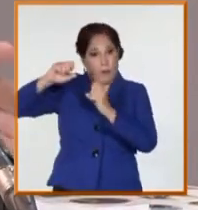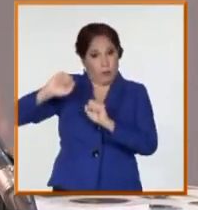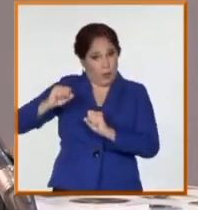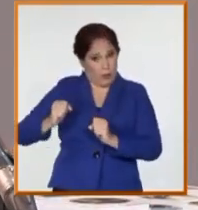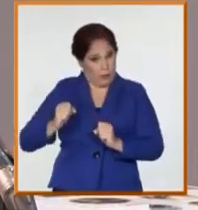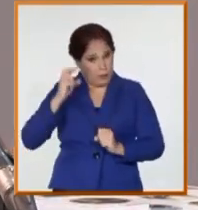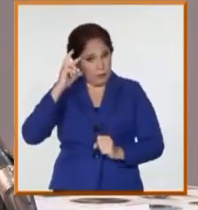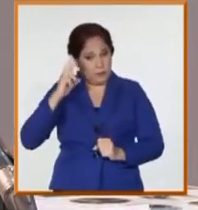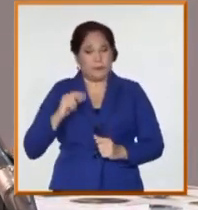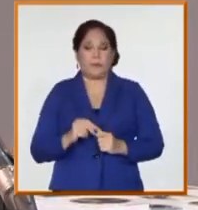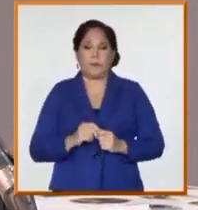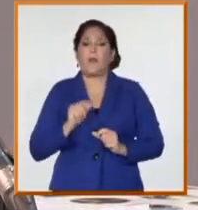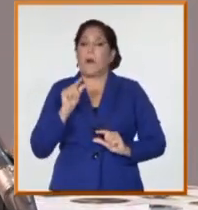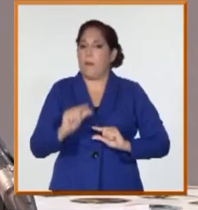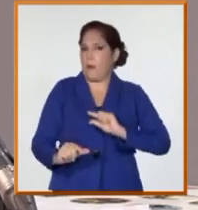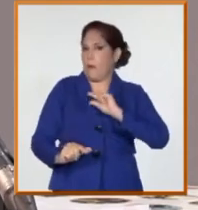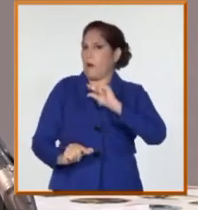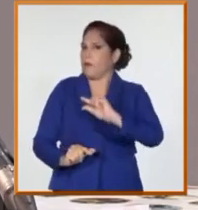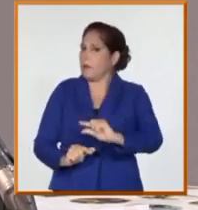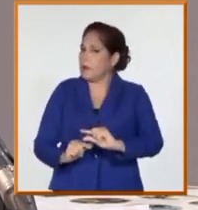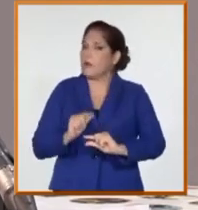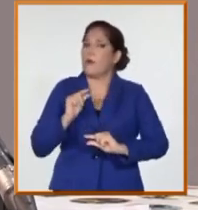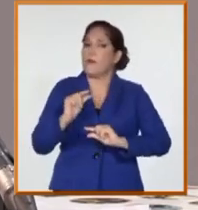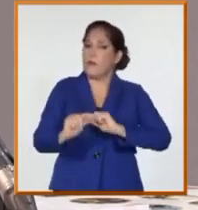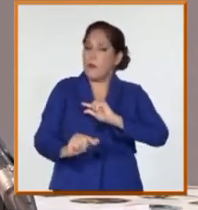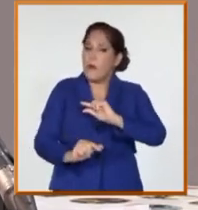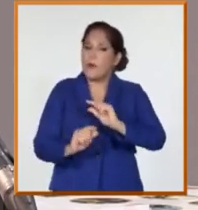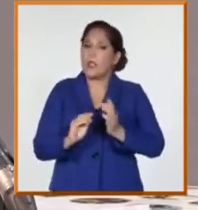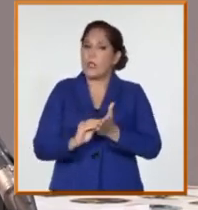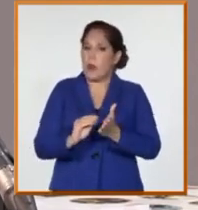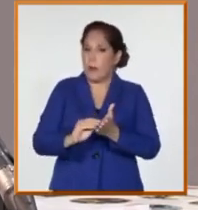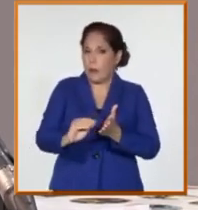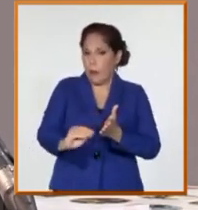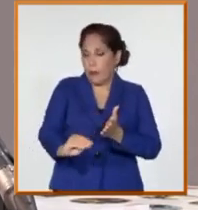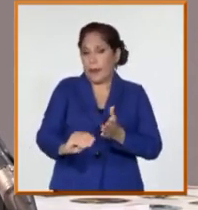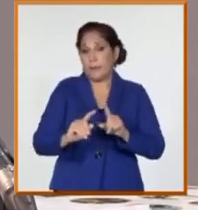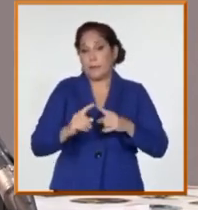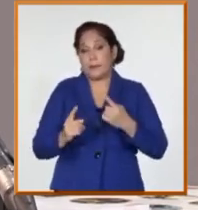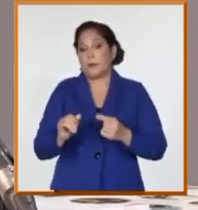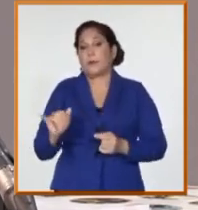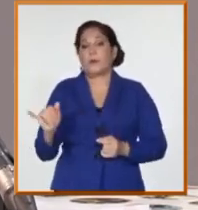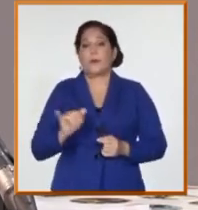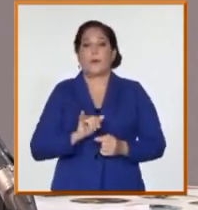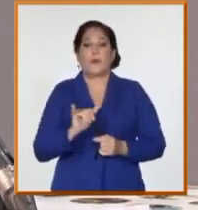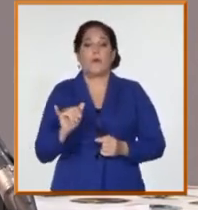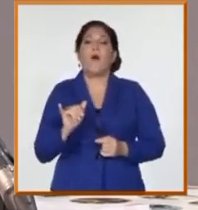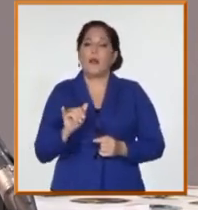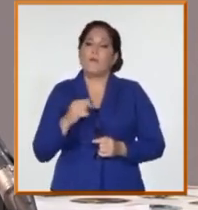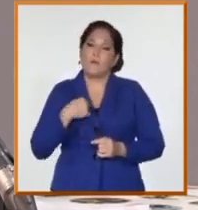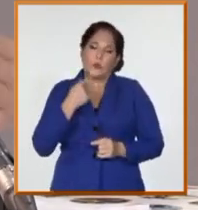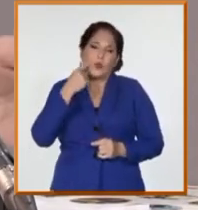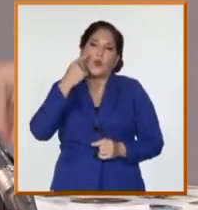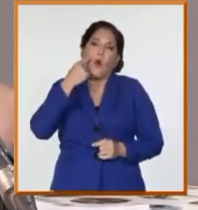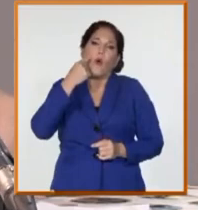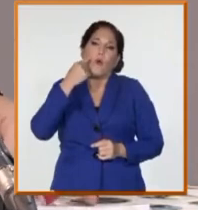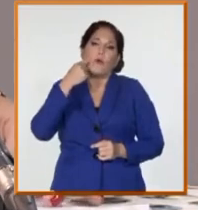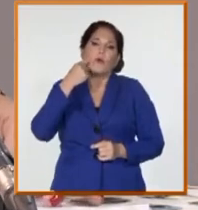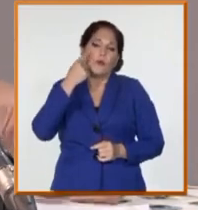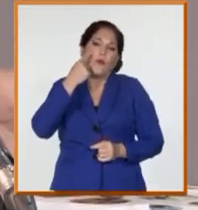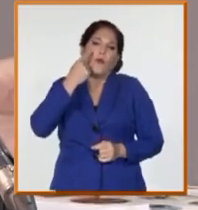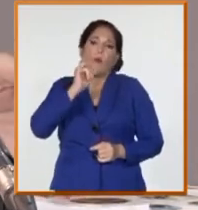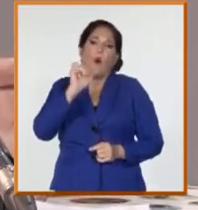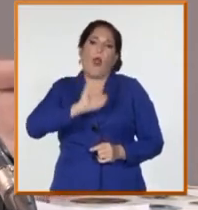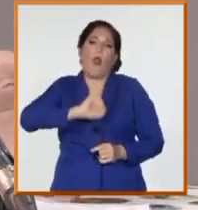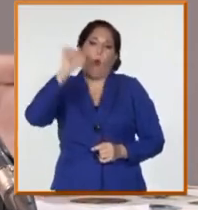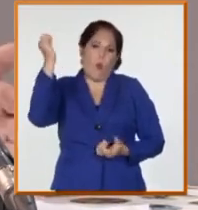proceso paulatino como han dicho todos los colegas acá y Pero bueno se no se se den avances constantemente y bueno la